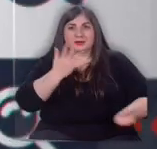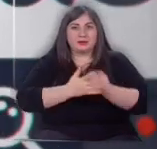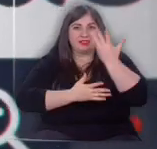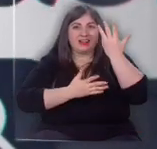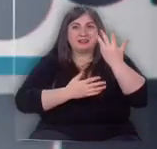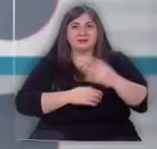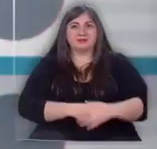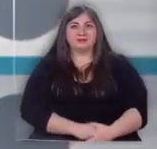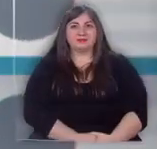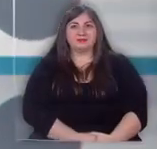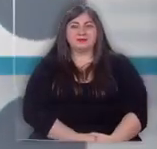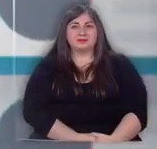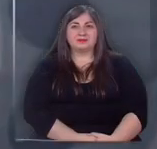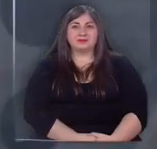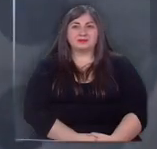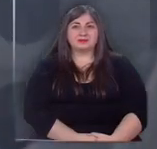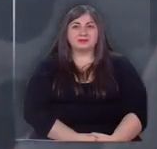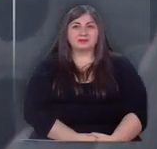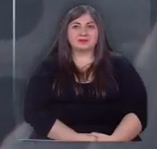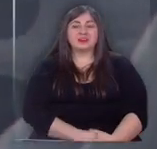semana.